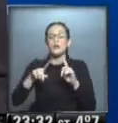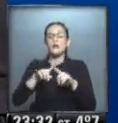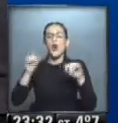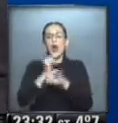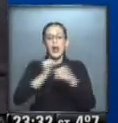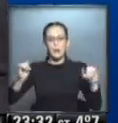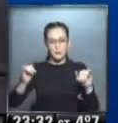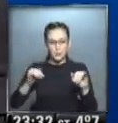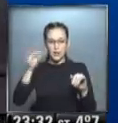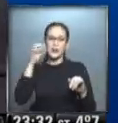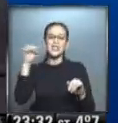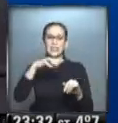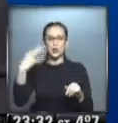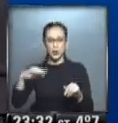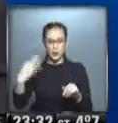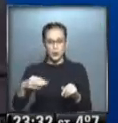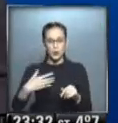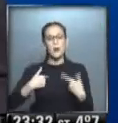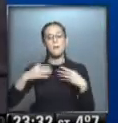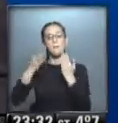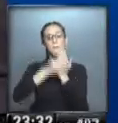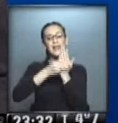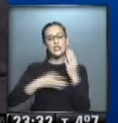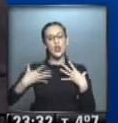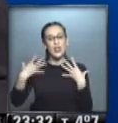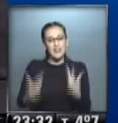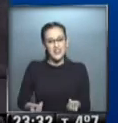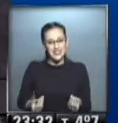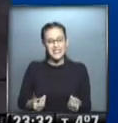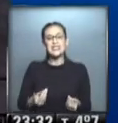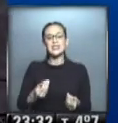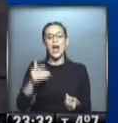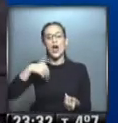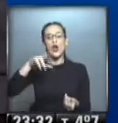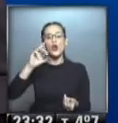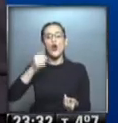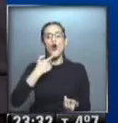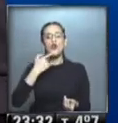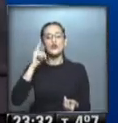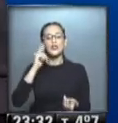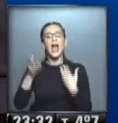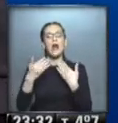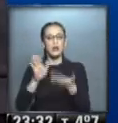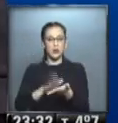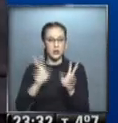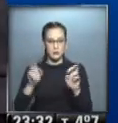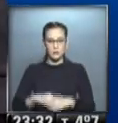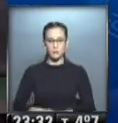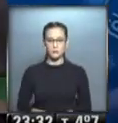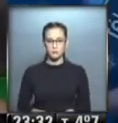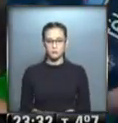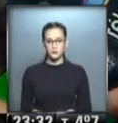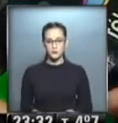octubre. Y el ministro de Defensa, Agustín Rossi, también tiene su mirada sobre estos resultados y sobre las lecturas que estos resultados despiertan.